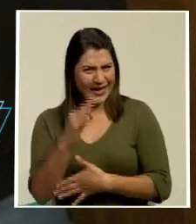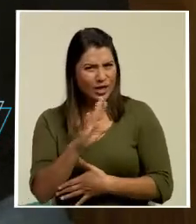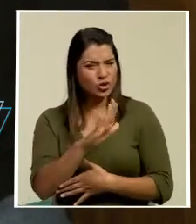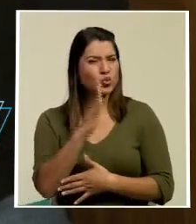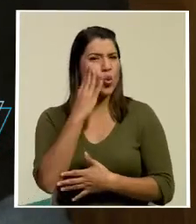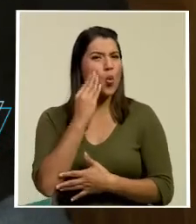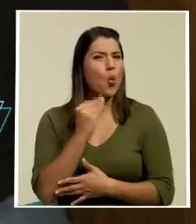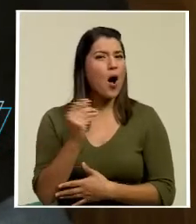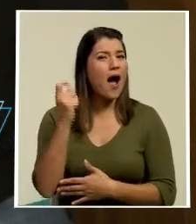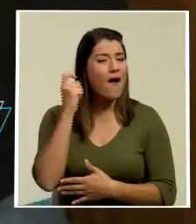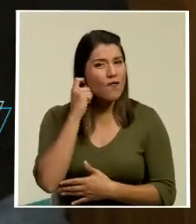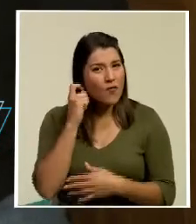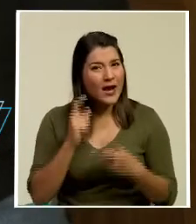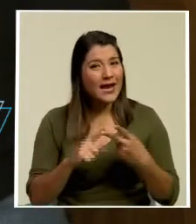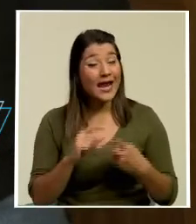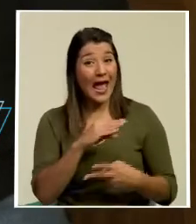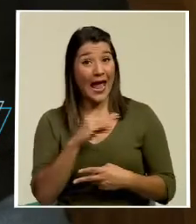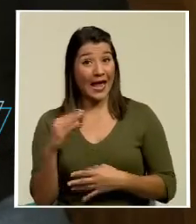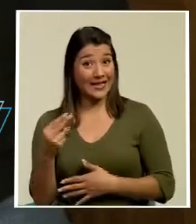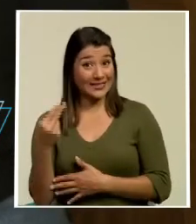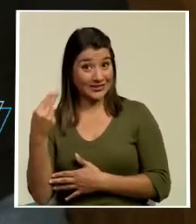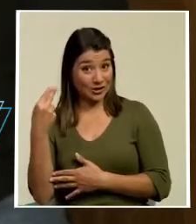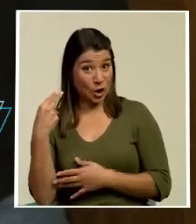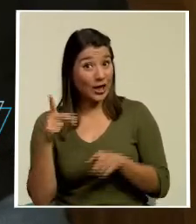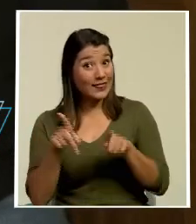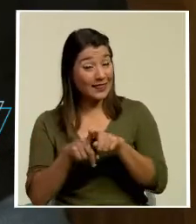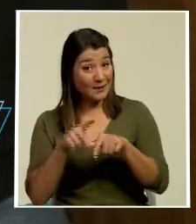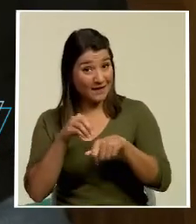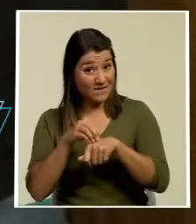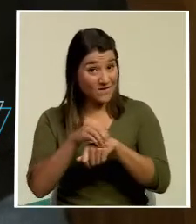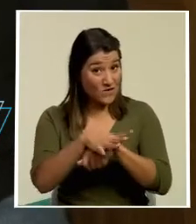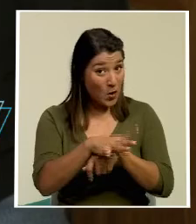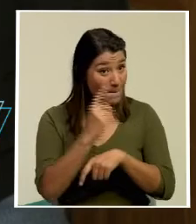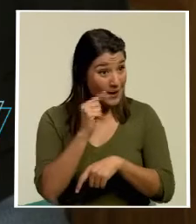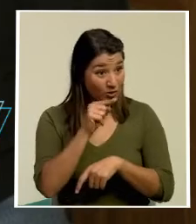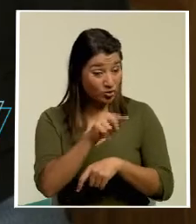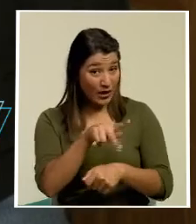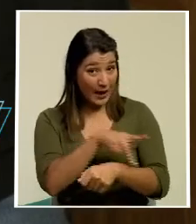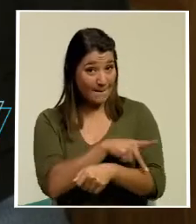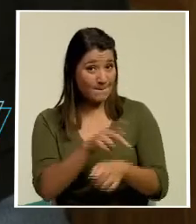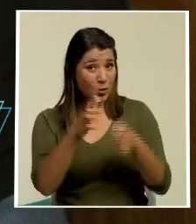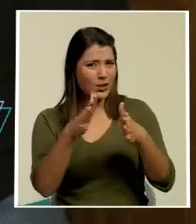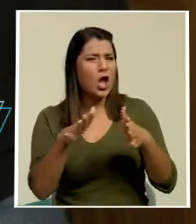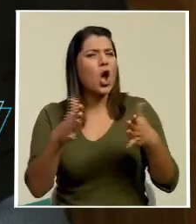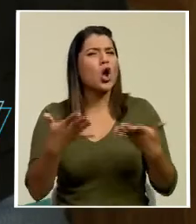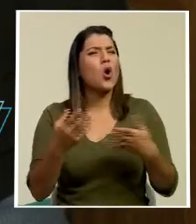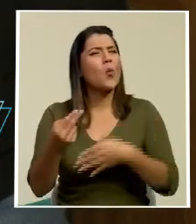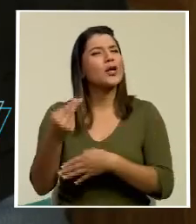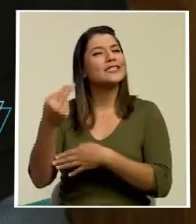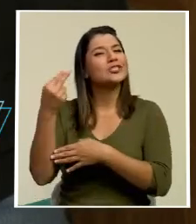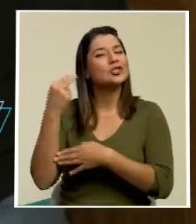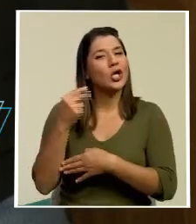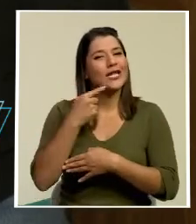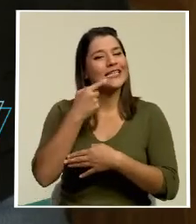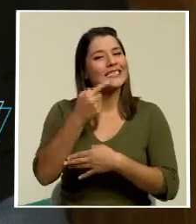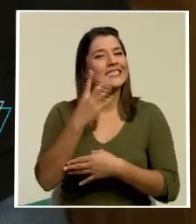relatos también influyeron en tu poesía. ¿Cómo eran esos relatos de tu abuela?